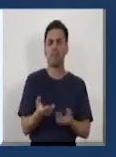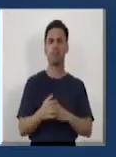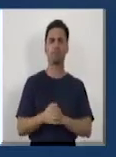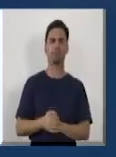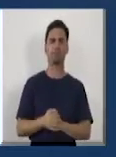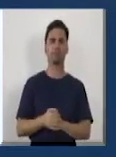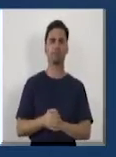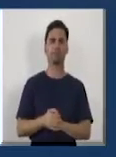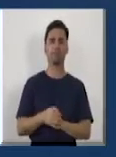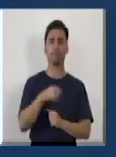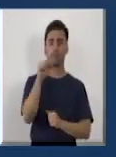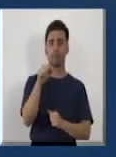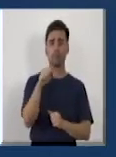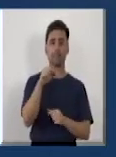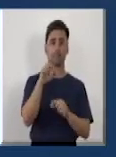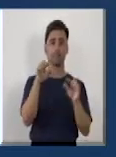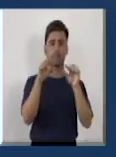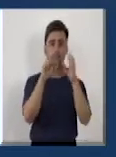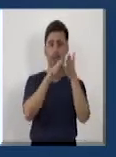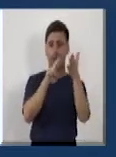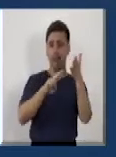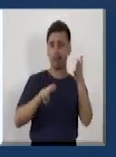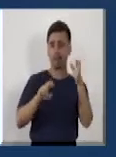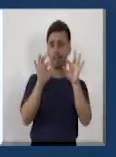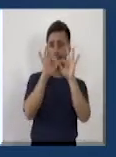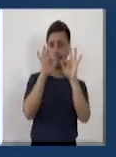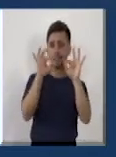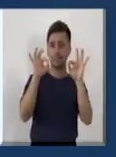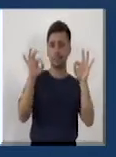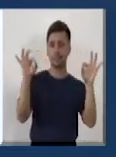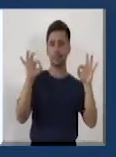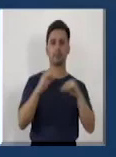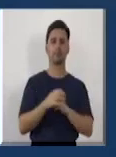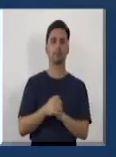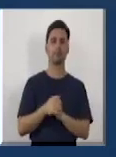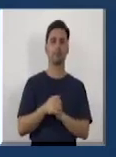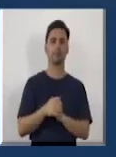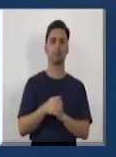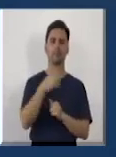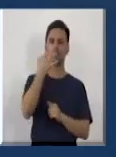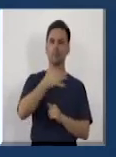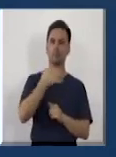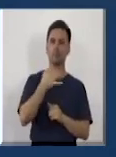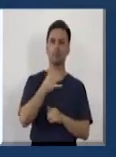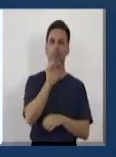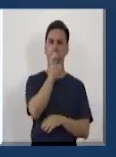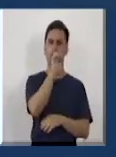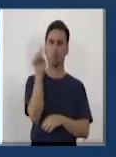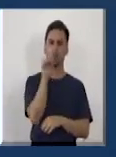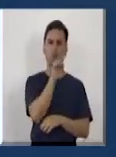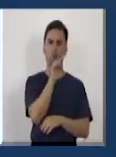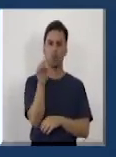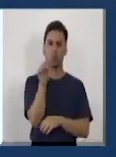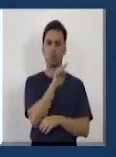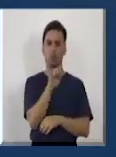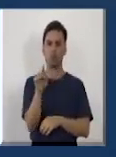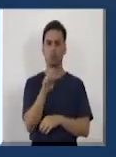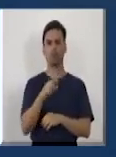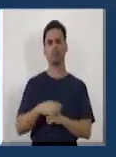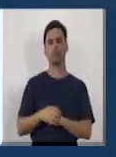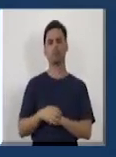ordenado de las partículas eléctricas en determinada dirección, concepto que recibieron por sus maestros y que estamos hoy recordando.